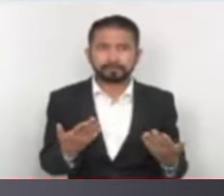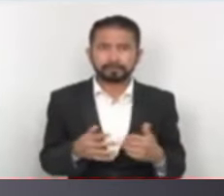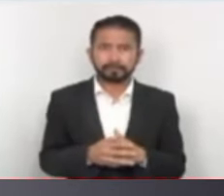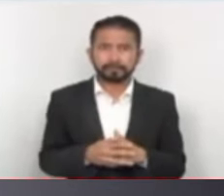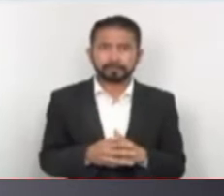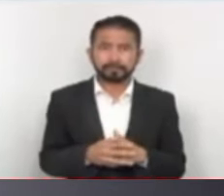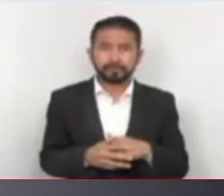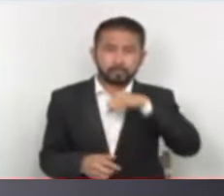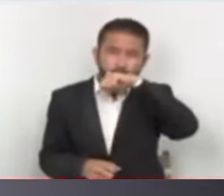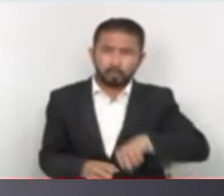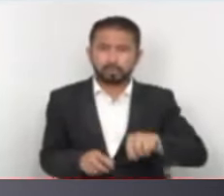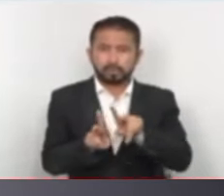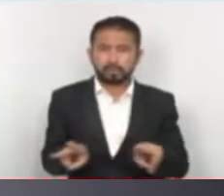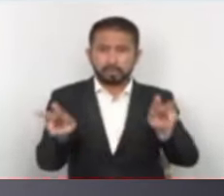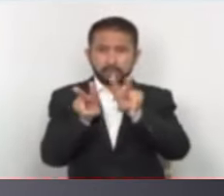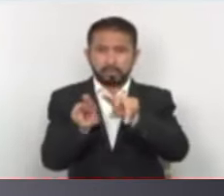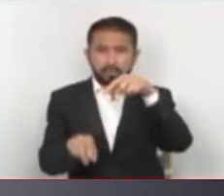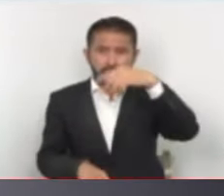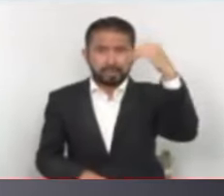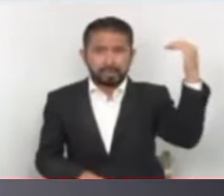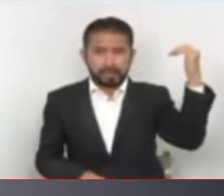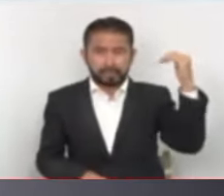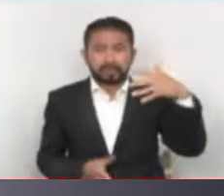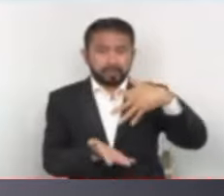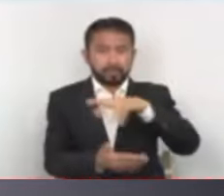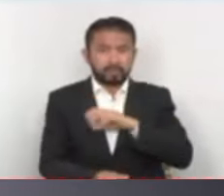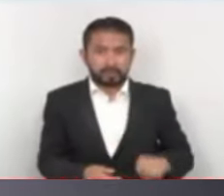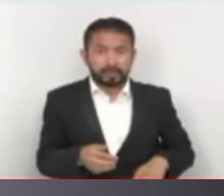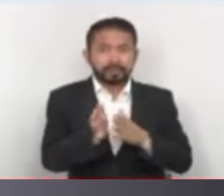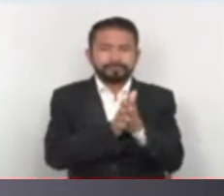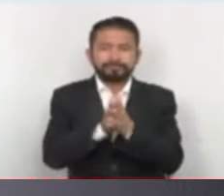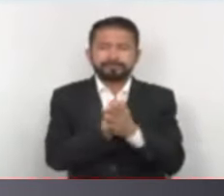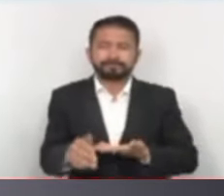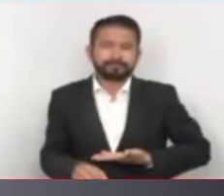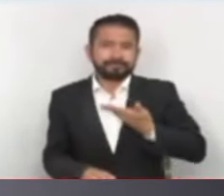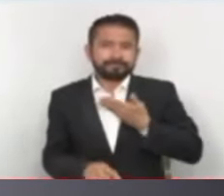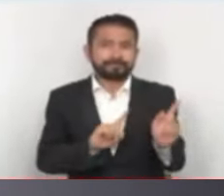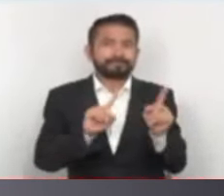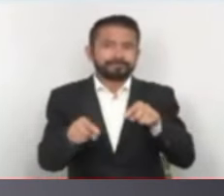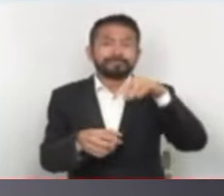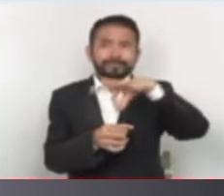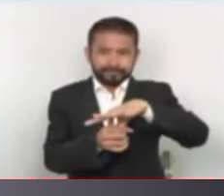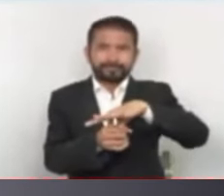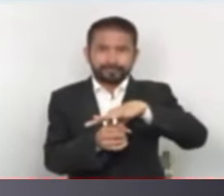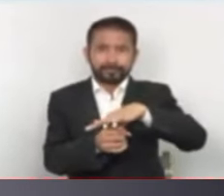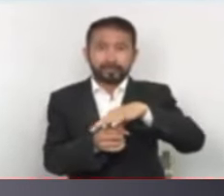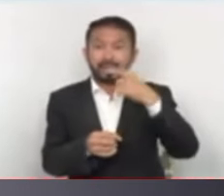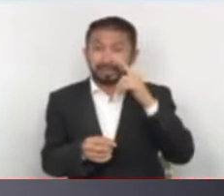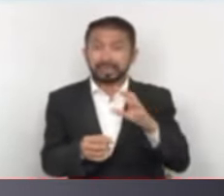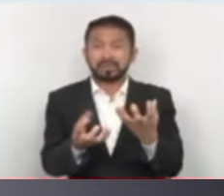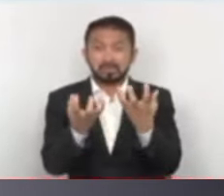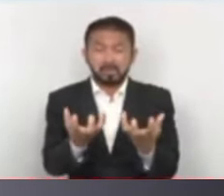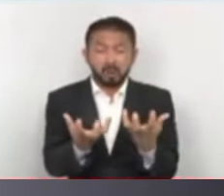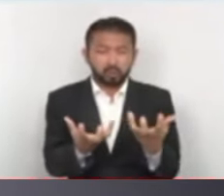ese civismo en todos los salvadoreños para que se motiven a ejercer el voto, porque entre más personas